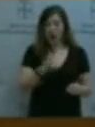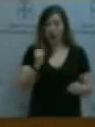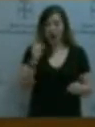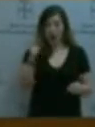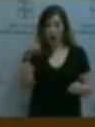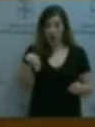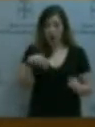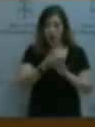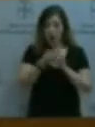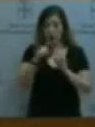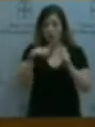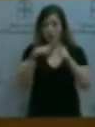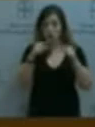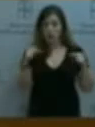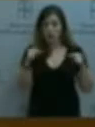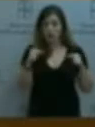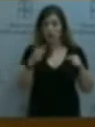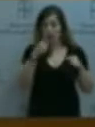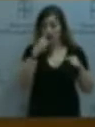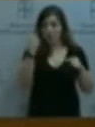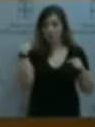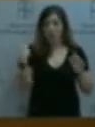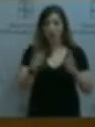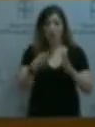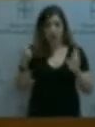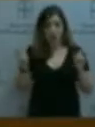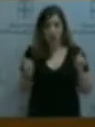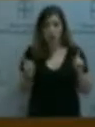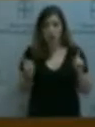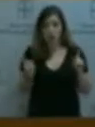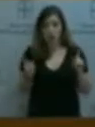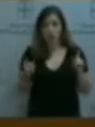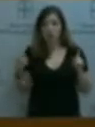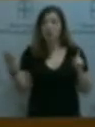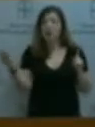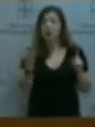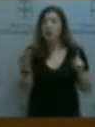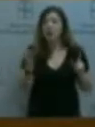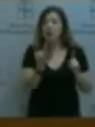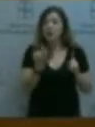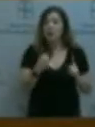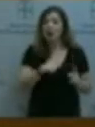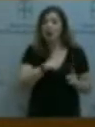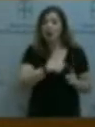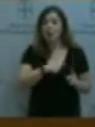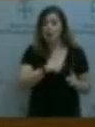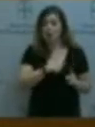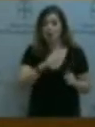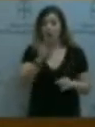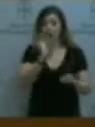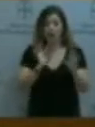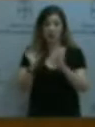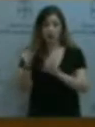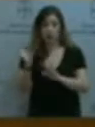pasado, que tenía que pasar por una comisión que decidía qué proyectos iban hacia